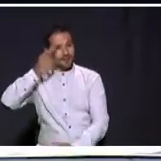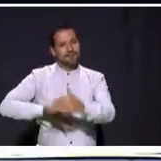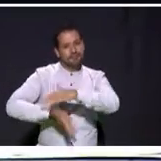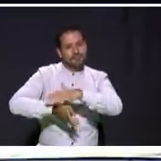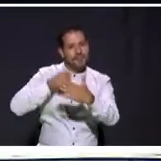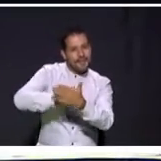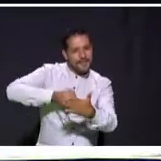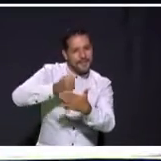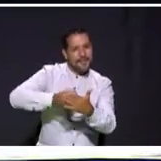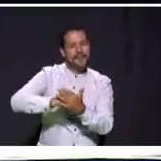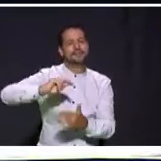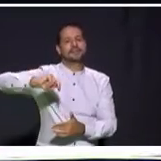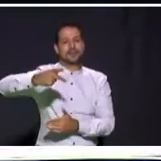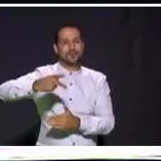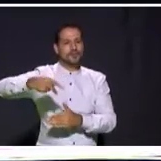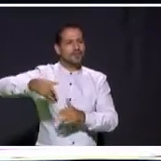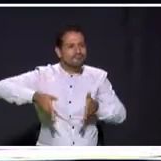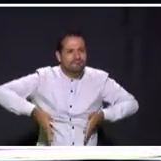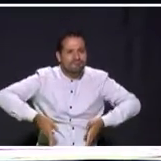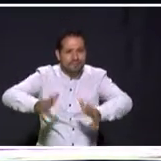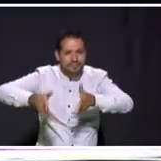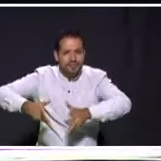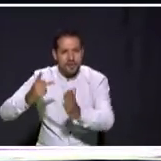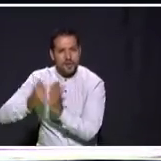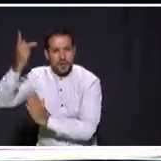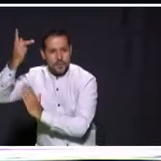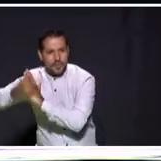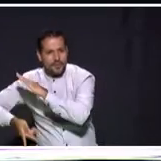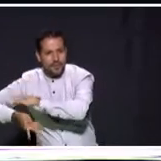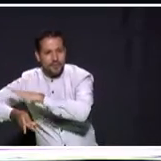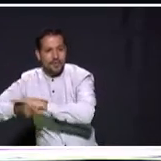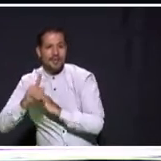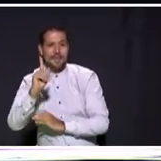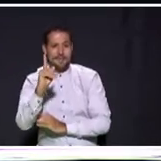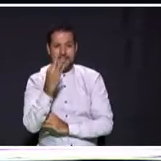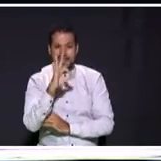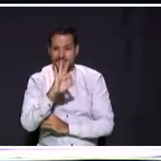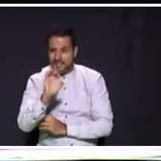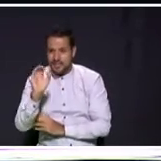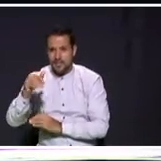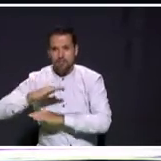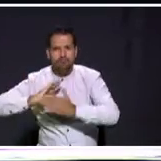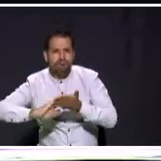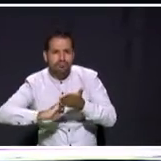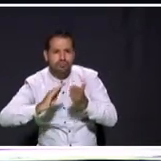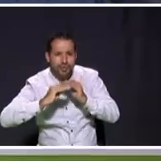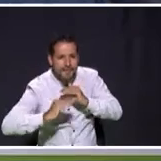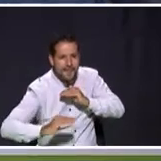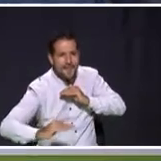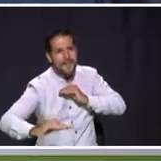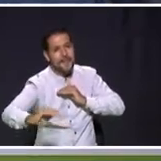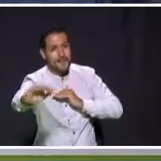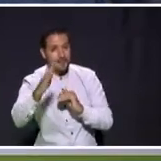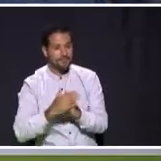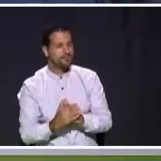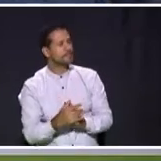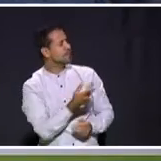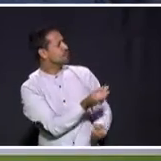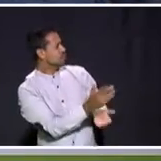por la red secundaria y fortalecer el proyecto de placa huella con 1.300 kilómetros en los próximos cuatro años candidato cuando usted dice dejar